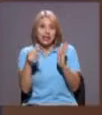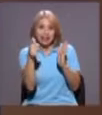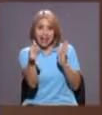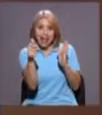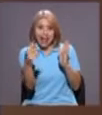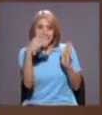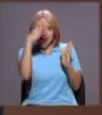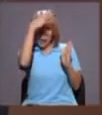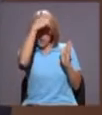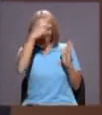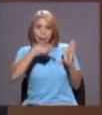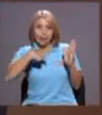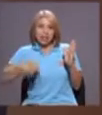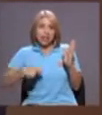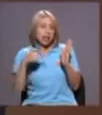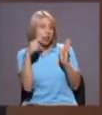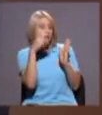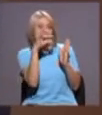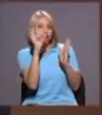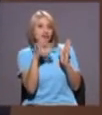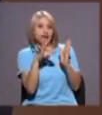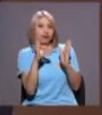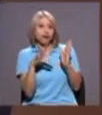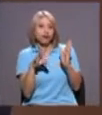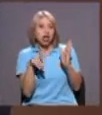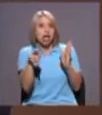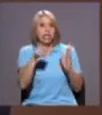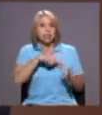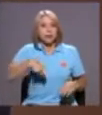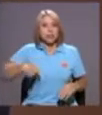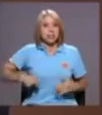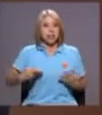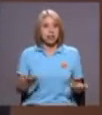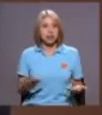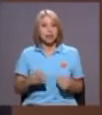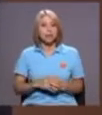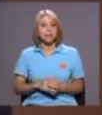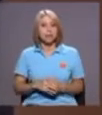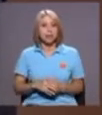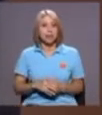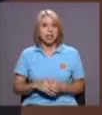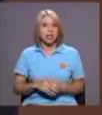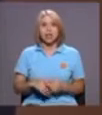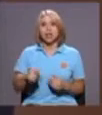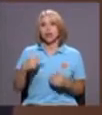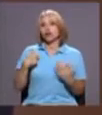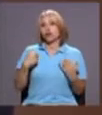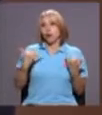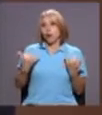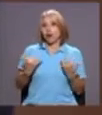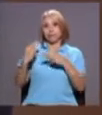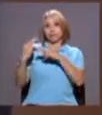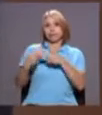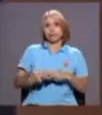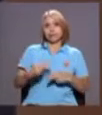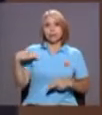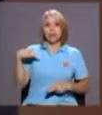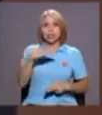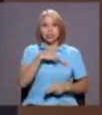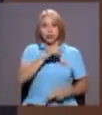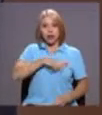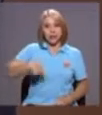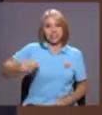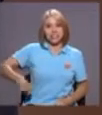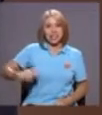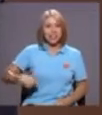es conveniente, al fin y al cabo él es el presidente y termino en este puesto de ministro de la Presidencia, extrañamente,